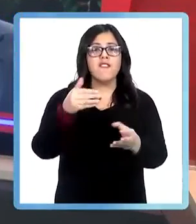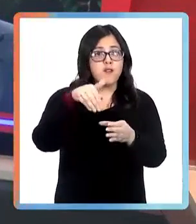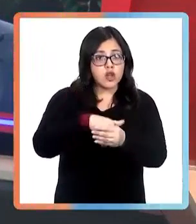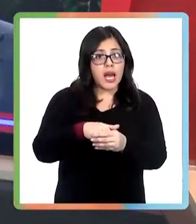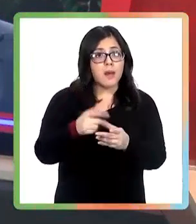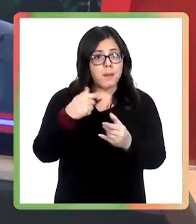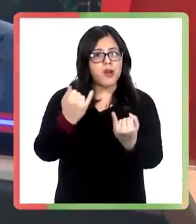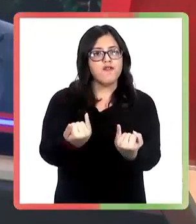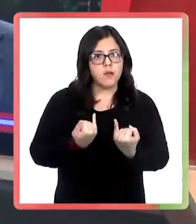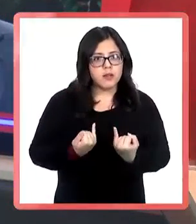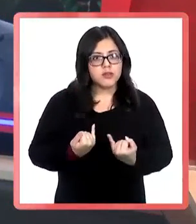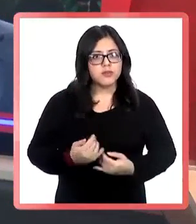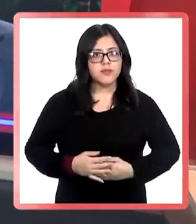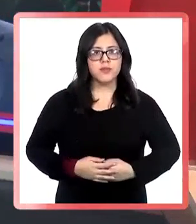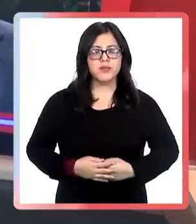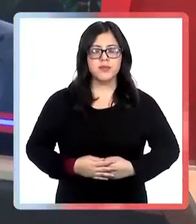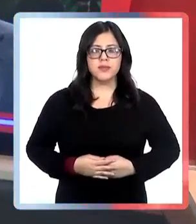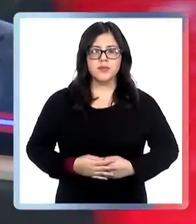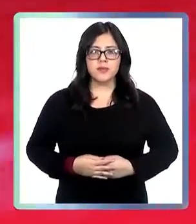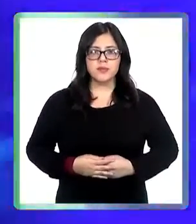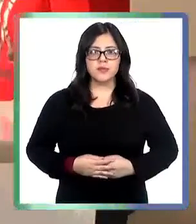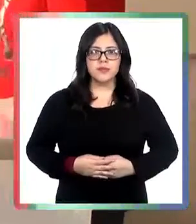gente a que voten informados.